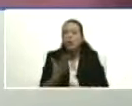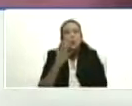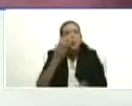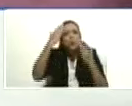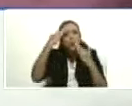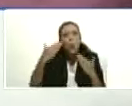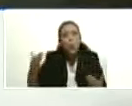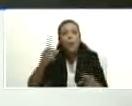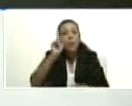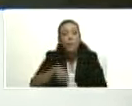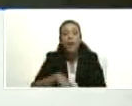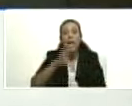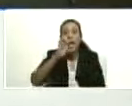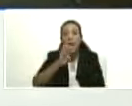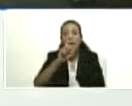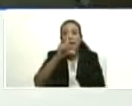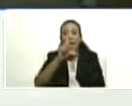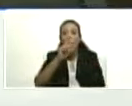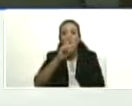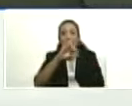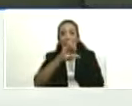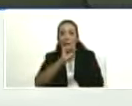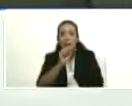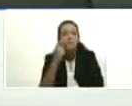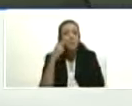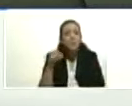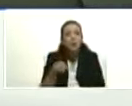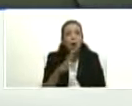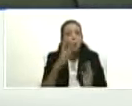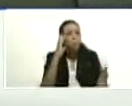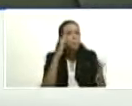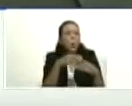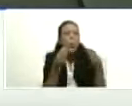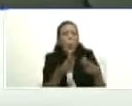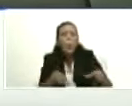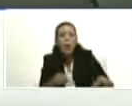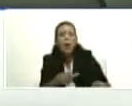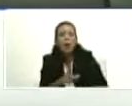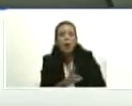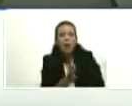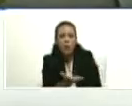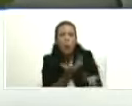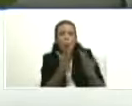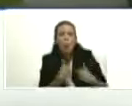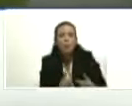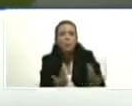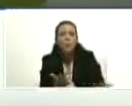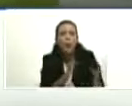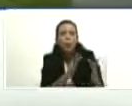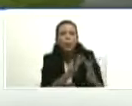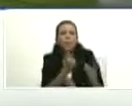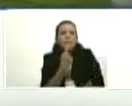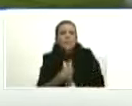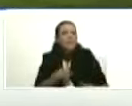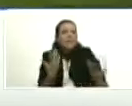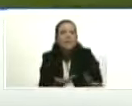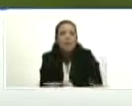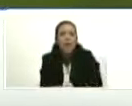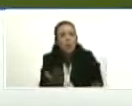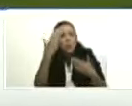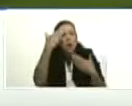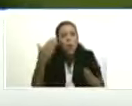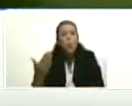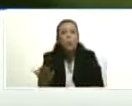un saludo a Elvis y a Neida, para ver, Elvis, Neida, ¿qué me dicen? Un